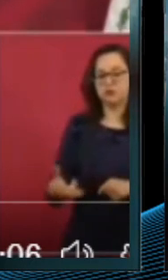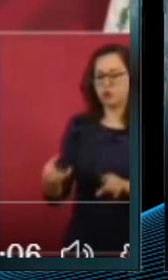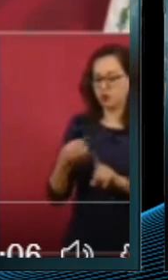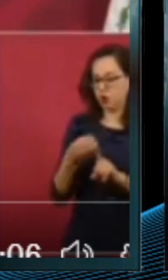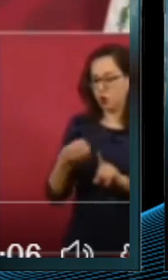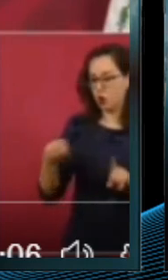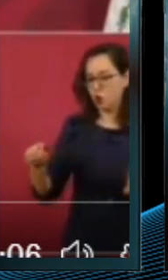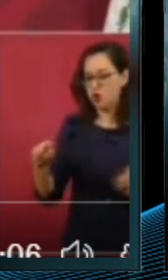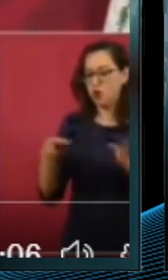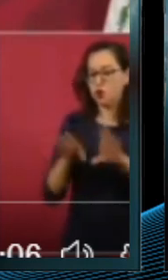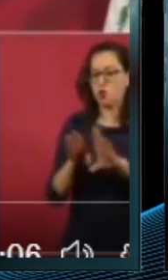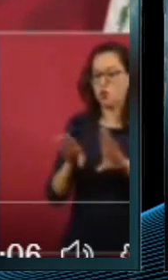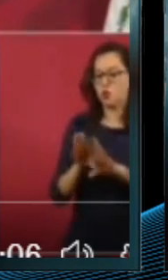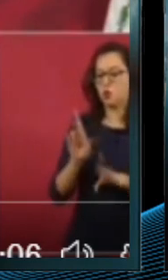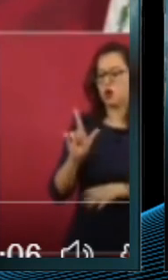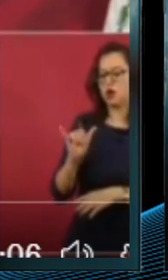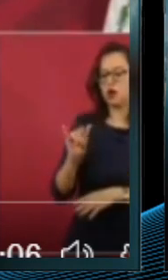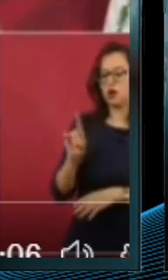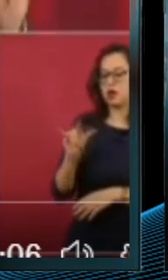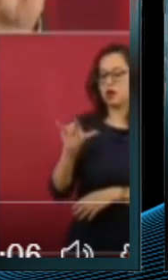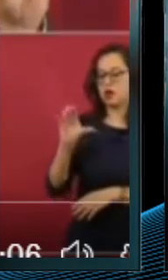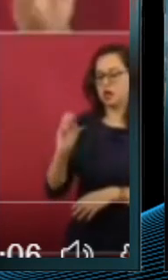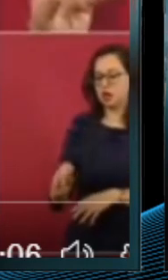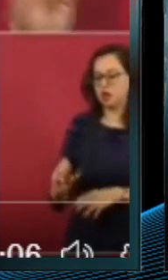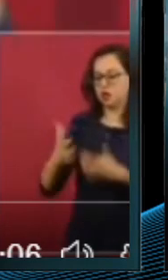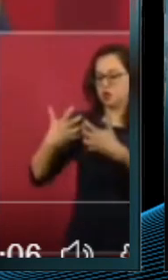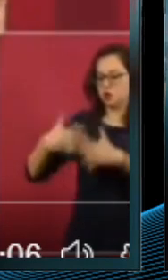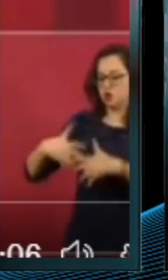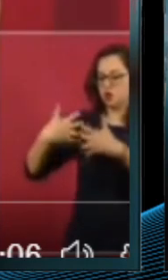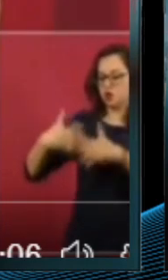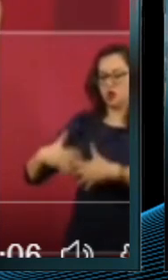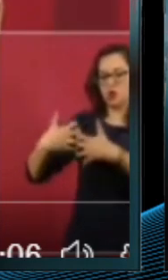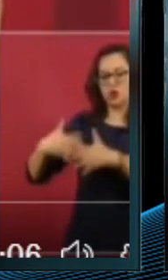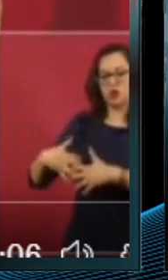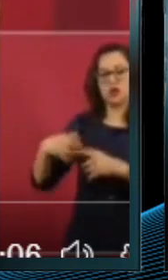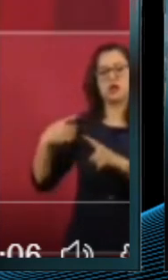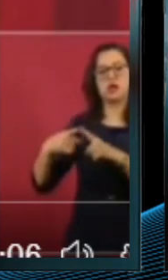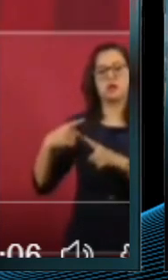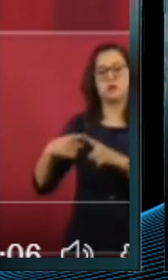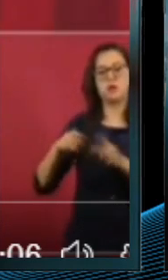la empresa como la Comisión Federal de Electricidad,